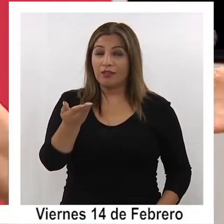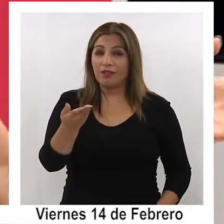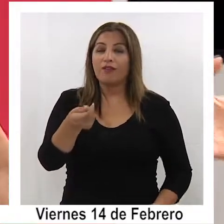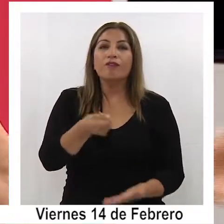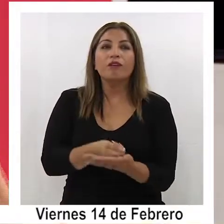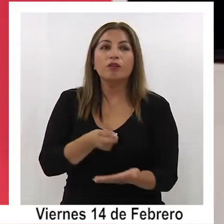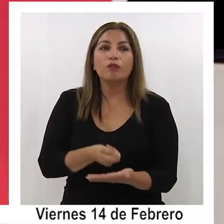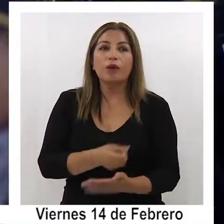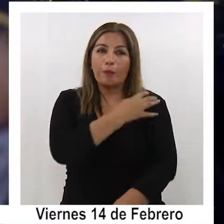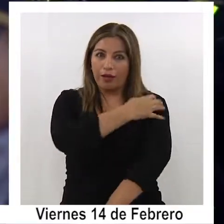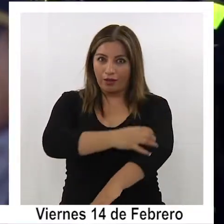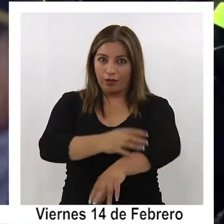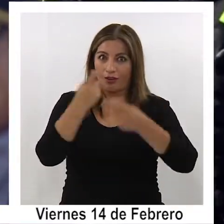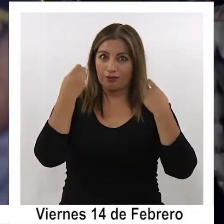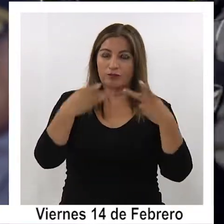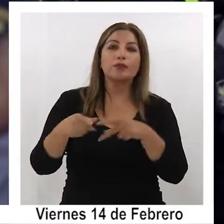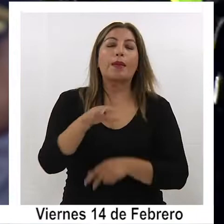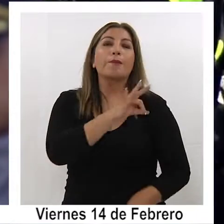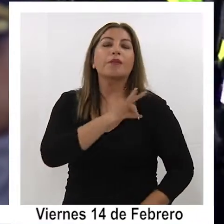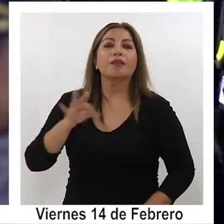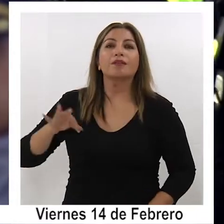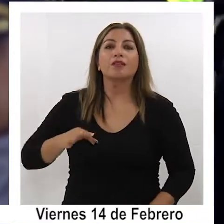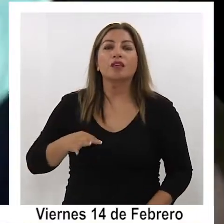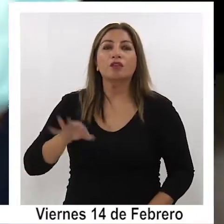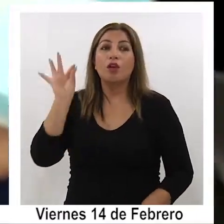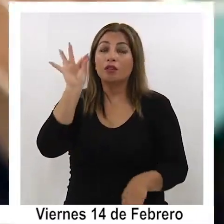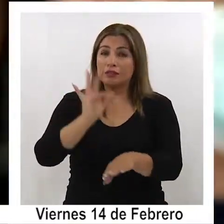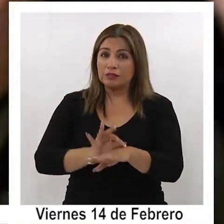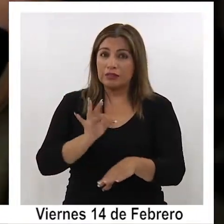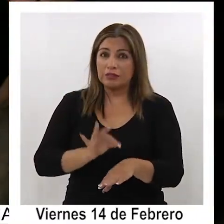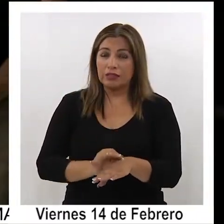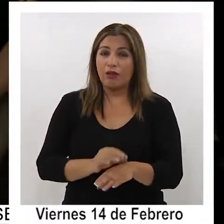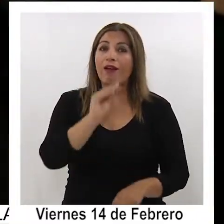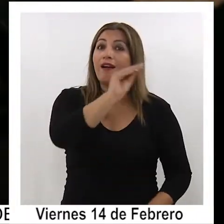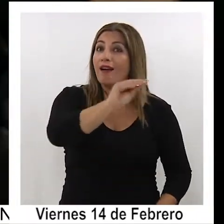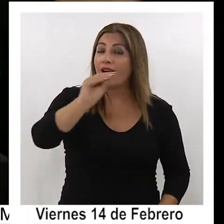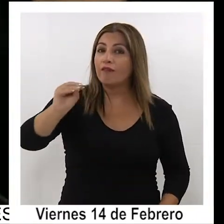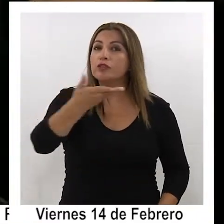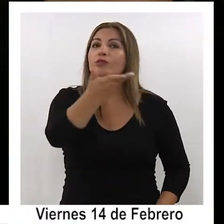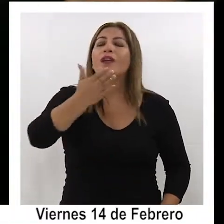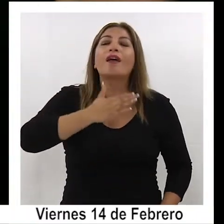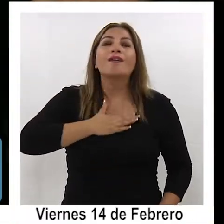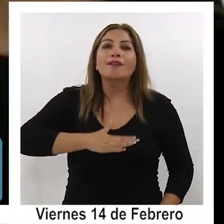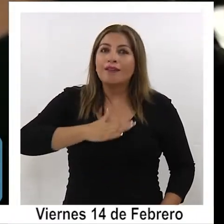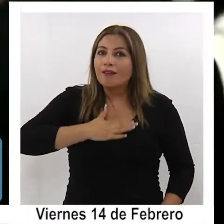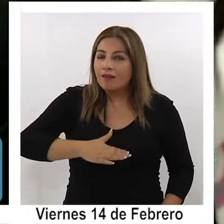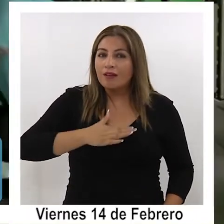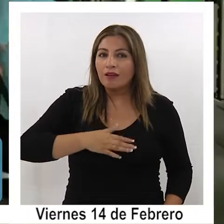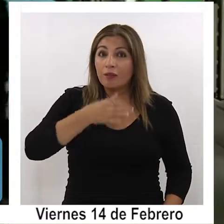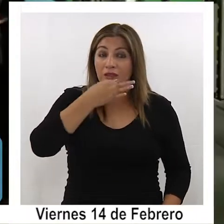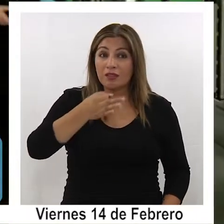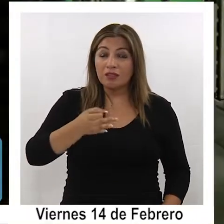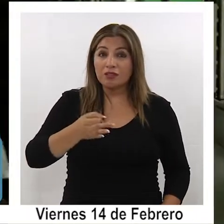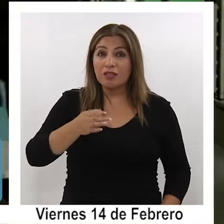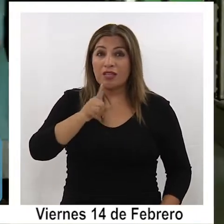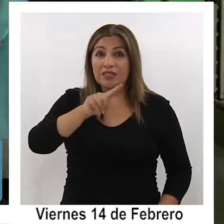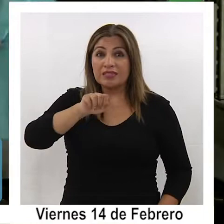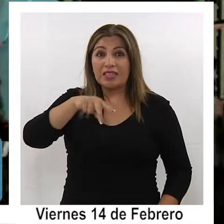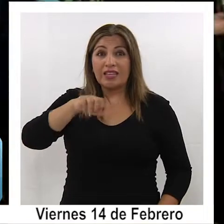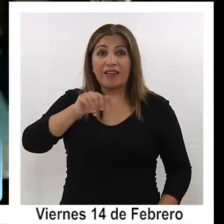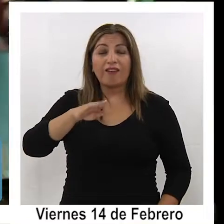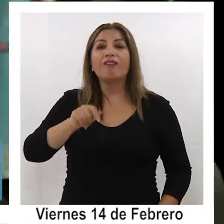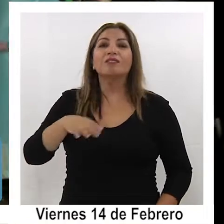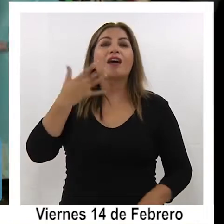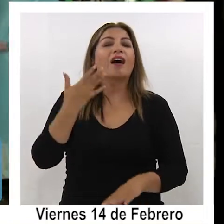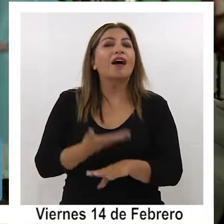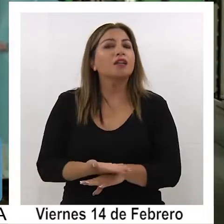comprar para las regiones. Desde el Ministerio de Salud hacen un llamado a la calma y aseguran que a través de Senabas tienen